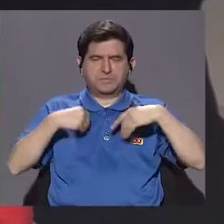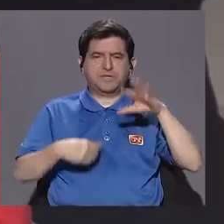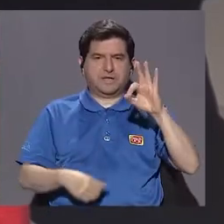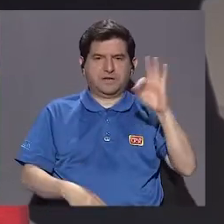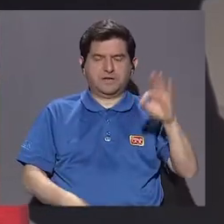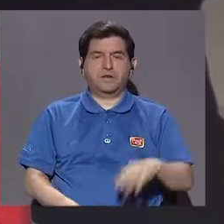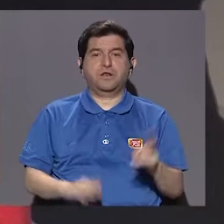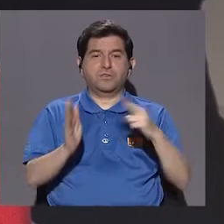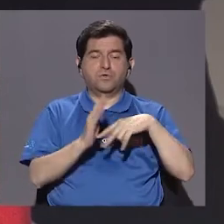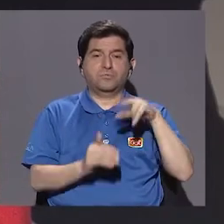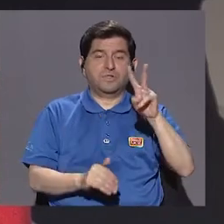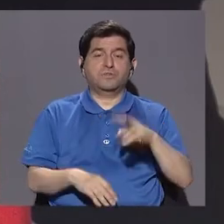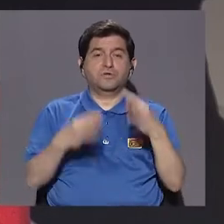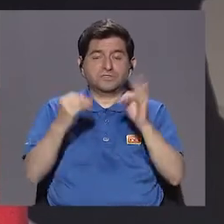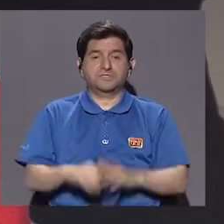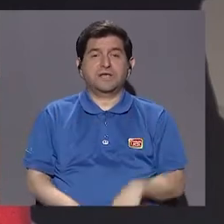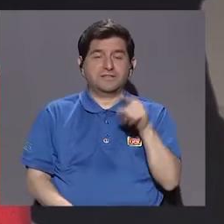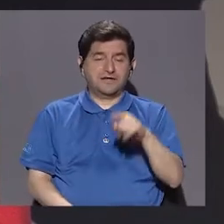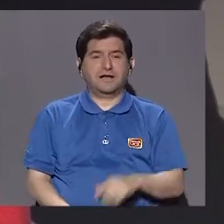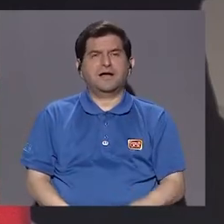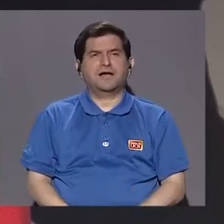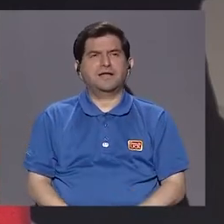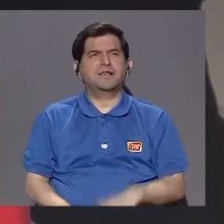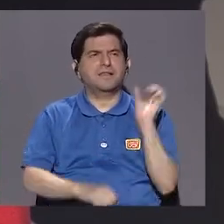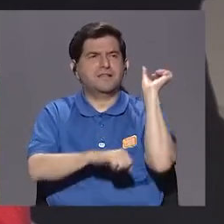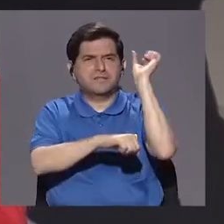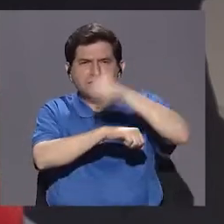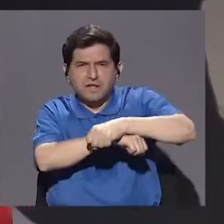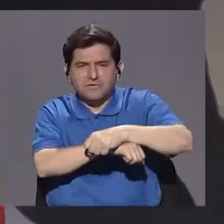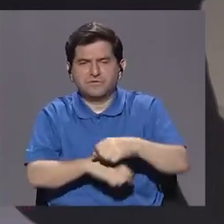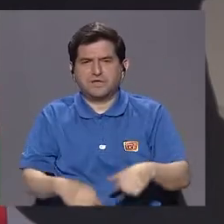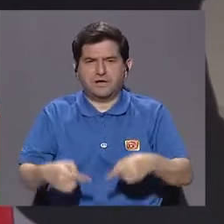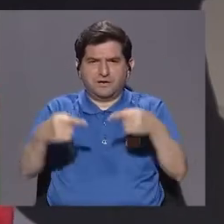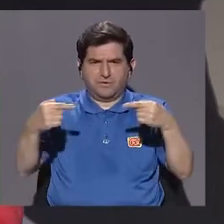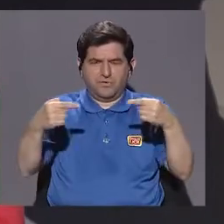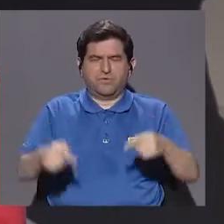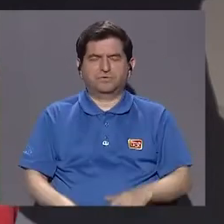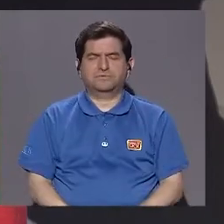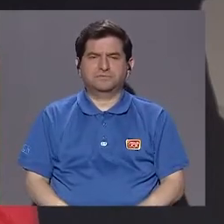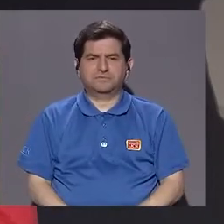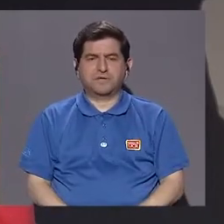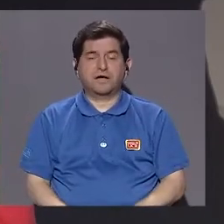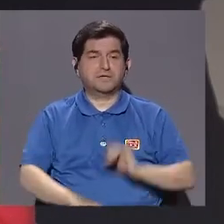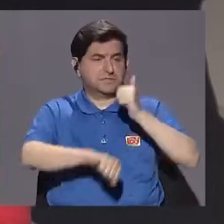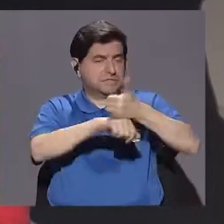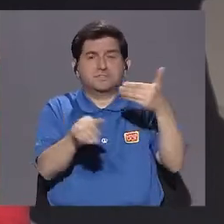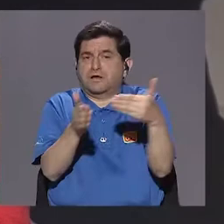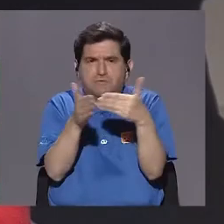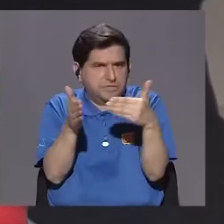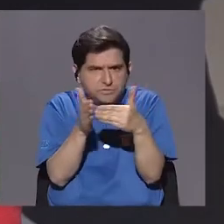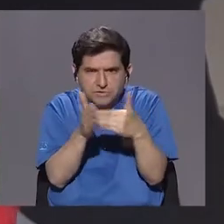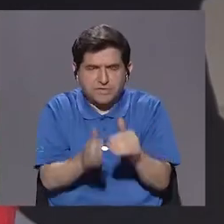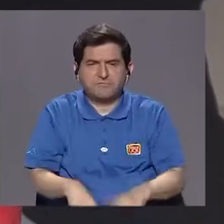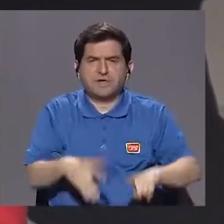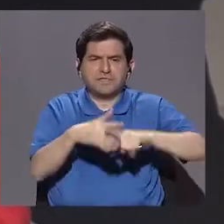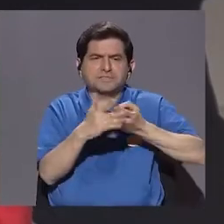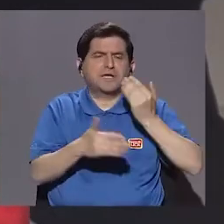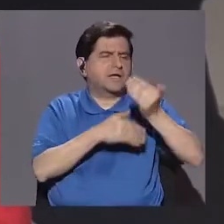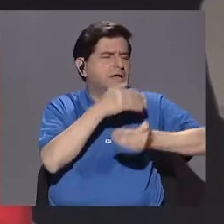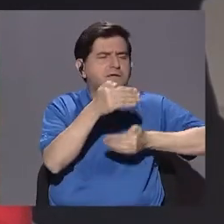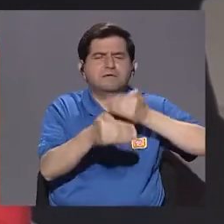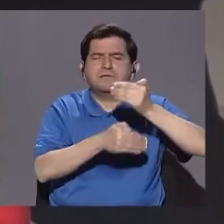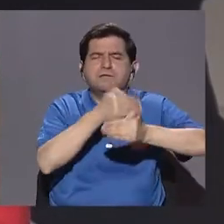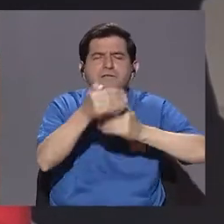el 2002 intentan un golpe en 2001 intentan un golpe estado contra él se reinstala y se inicia un proceso